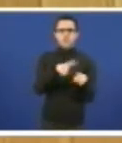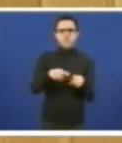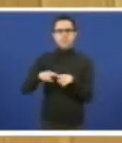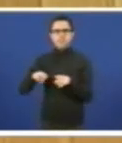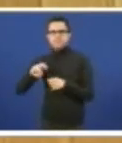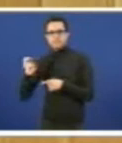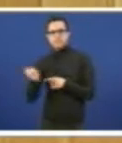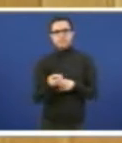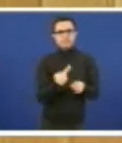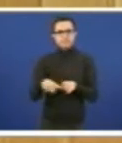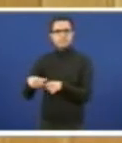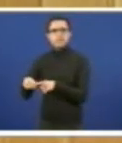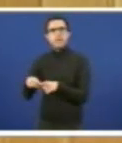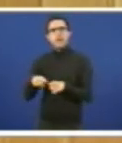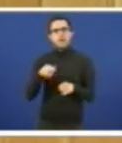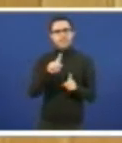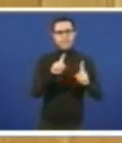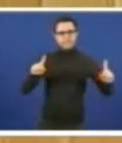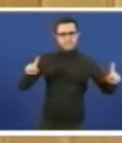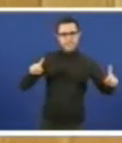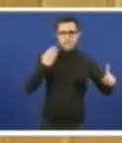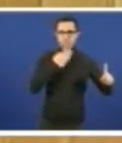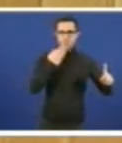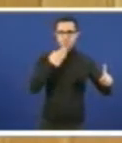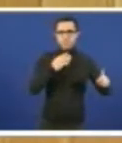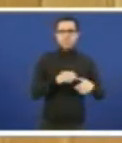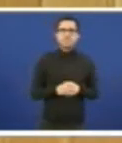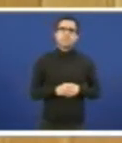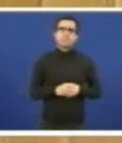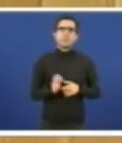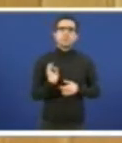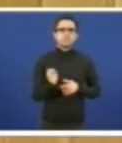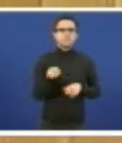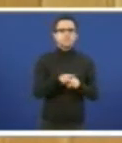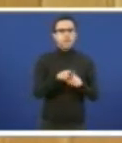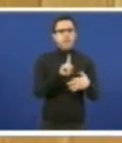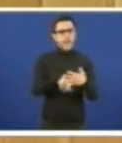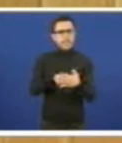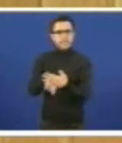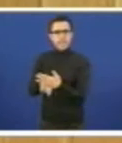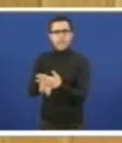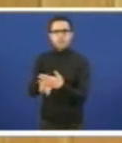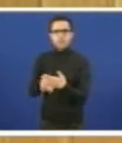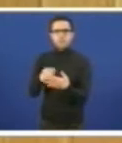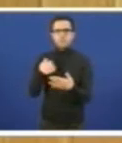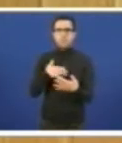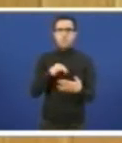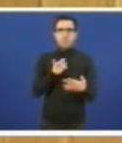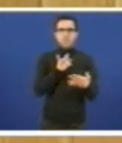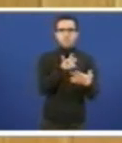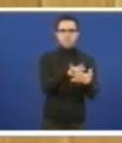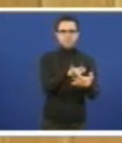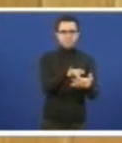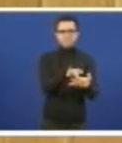longo deste curso escolar. É certo que neste calendario xa podía estar recollido o Día de Rosalía,